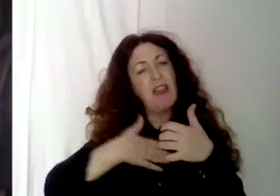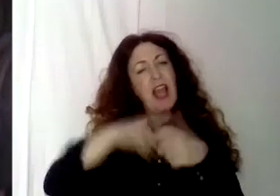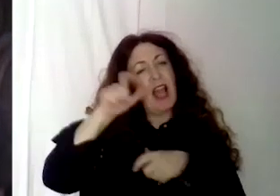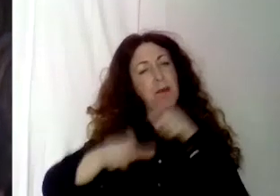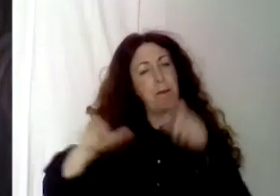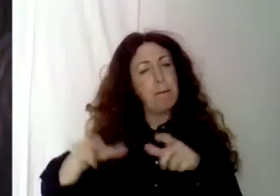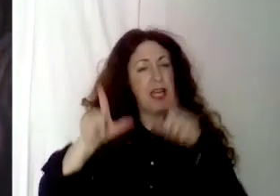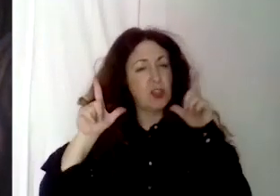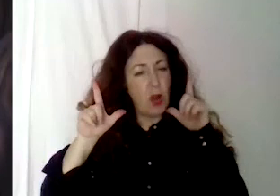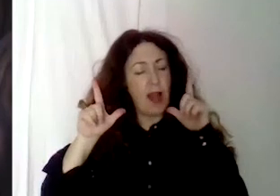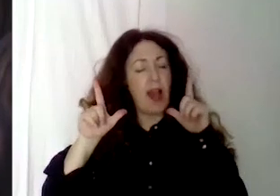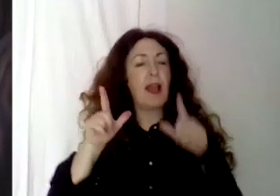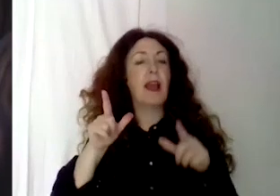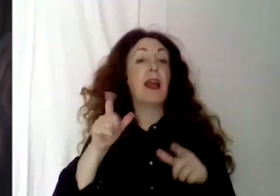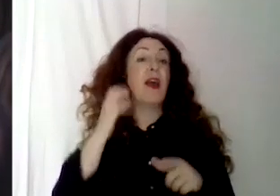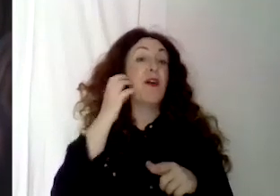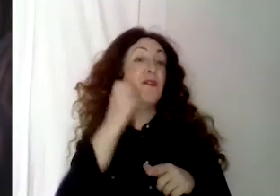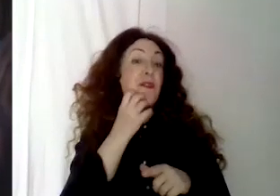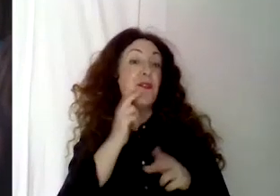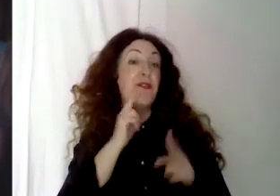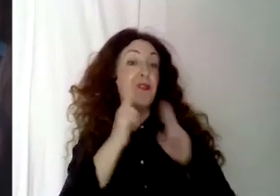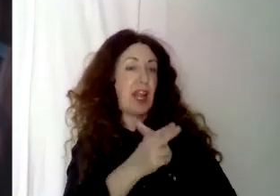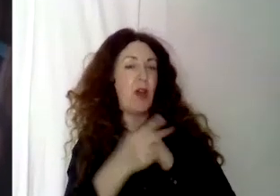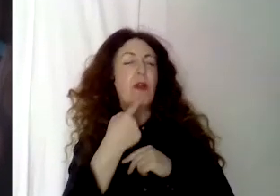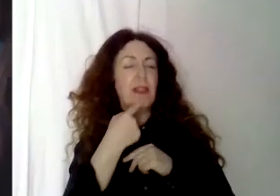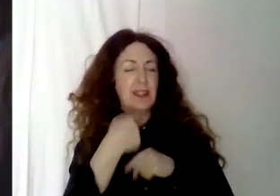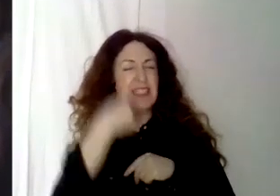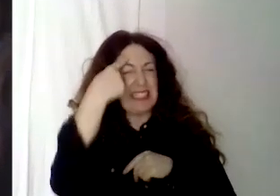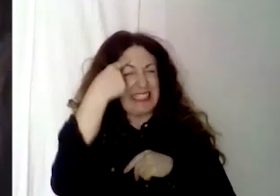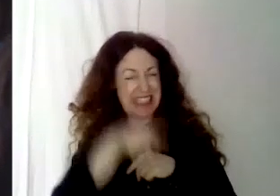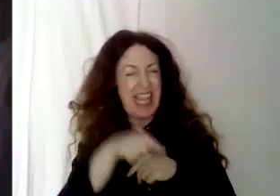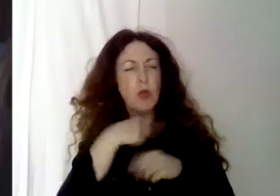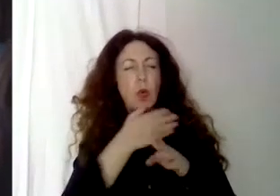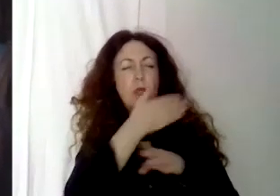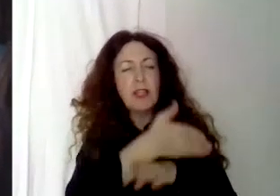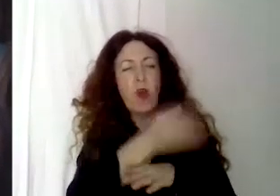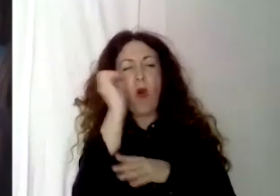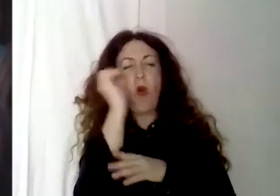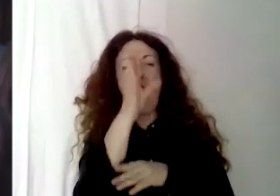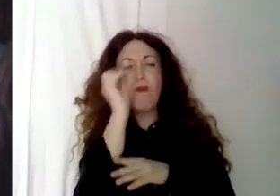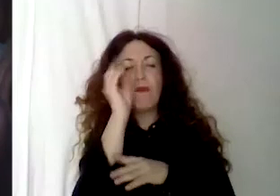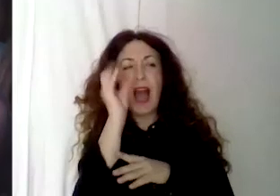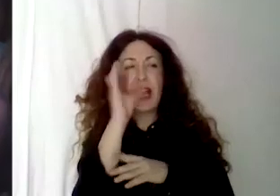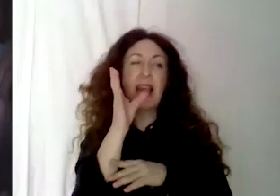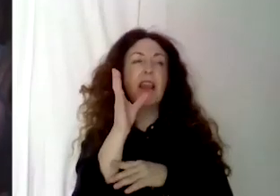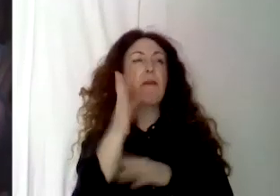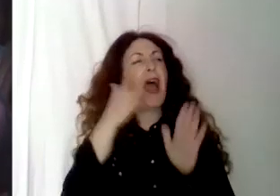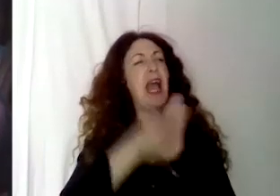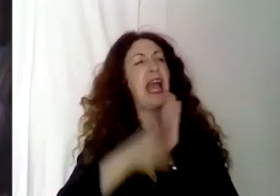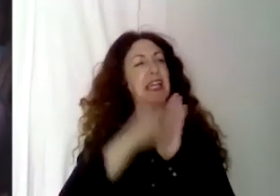podido asistir. Te contestaré después de oír tu conferencia. Entonces Thomas Mann